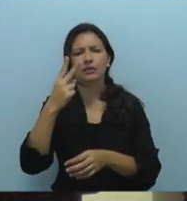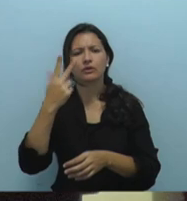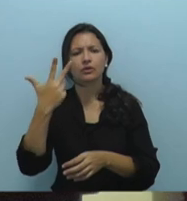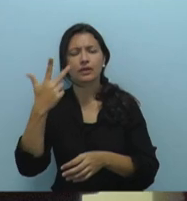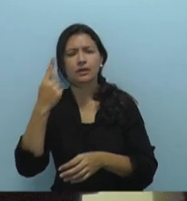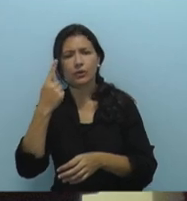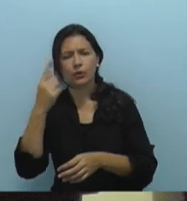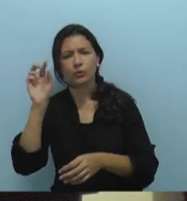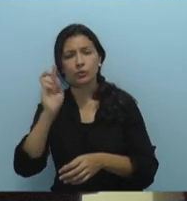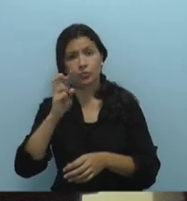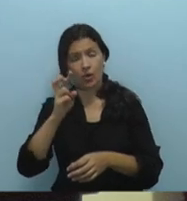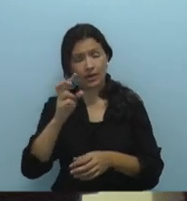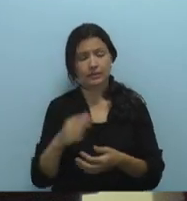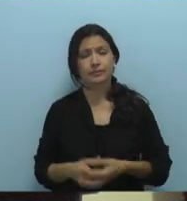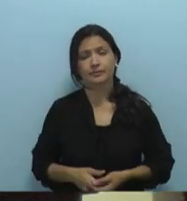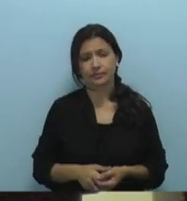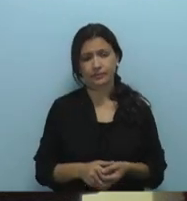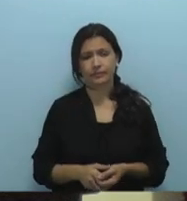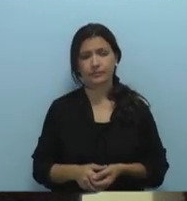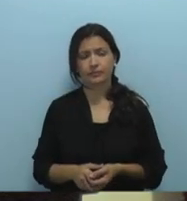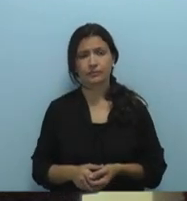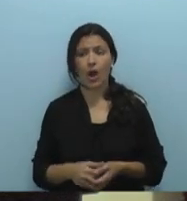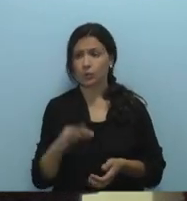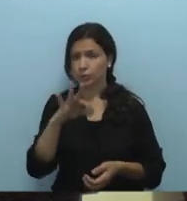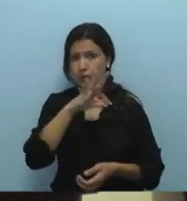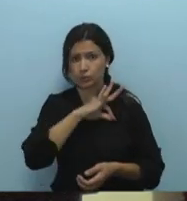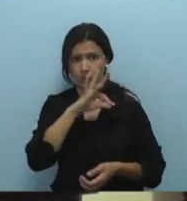4.231 dólares. Ese es el salario.